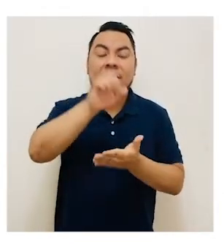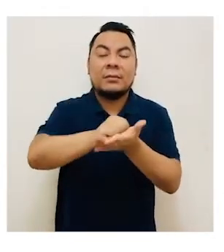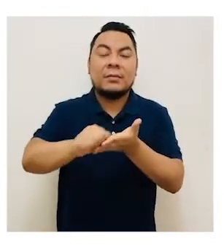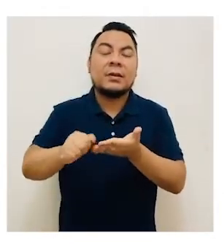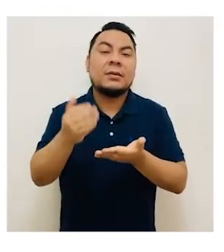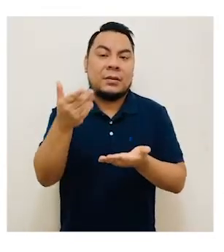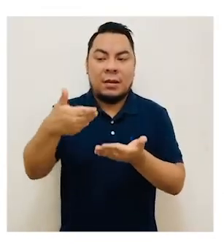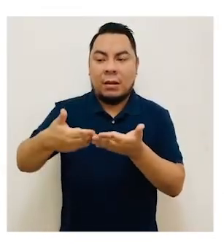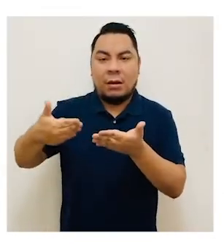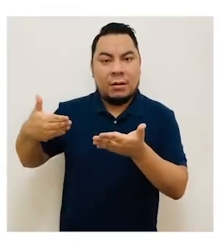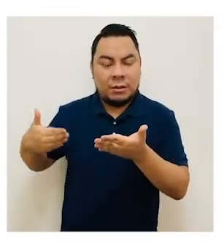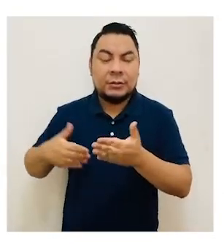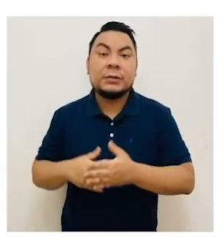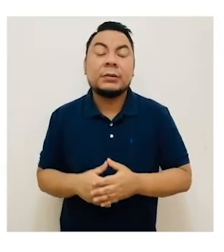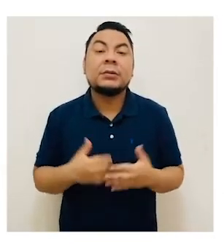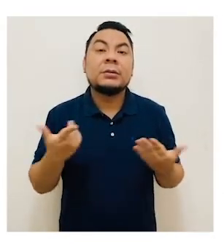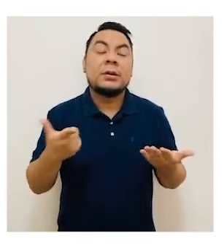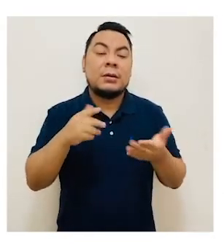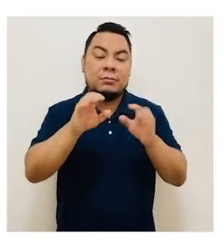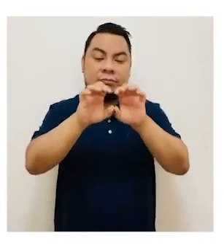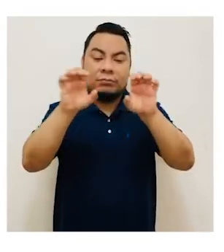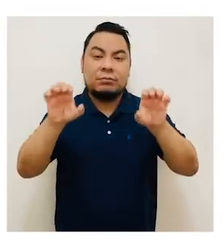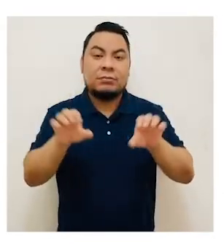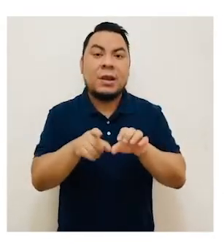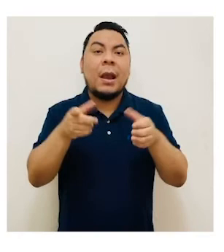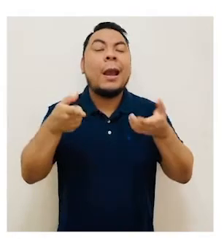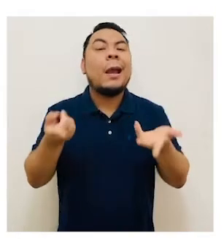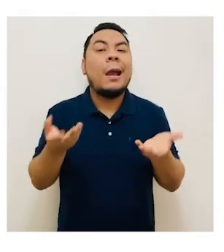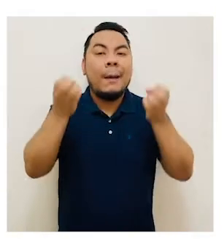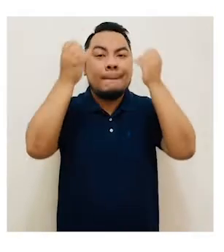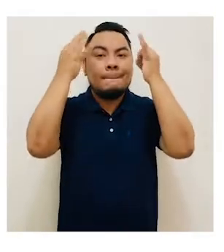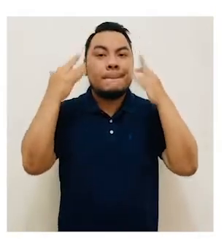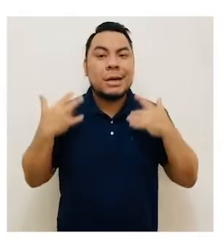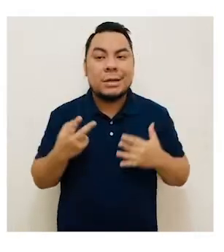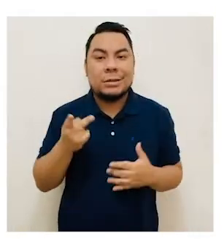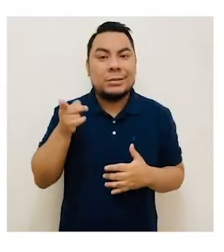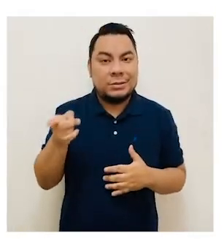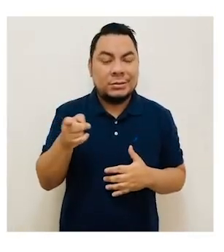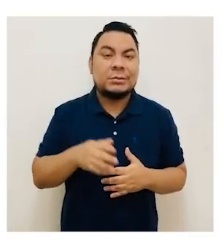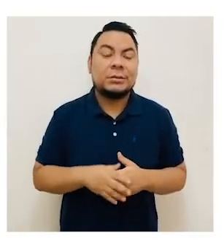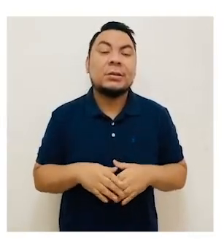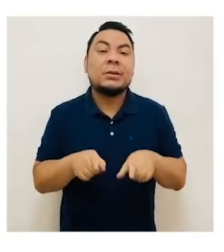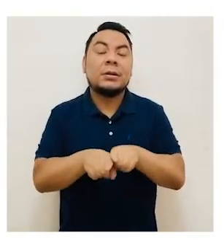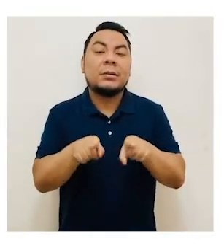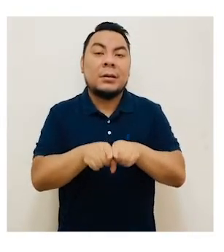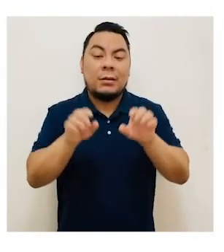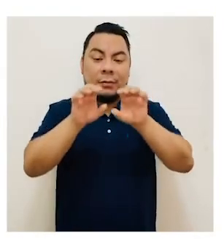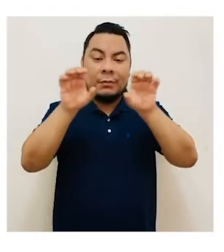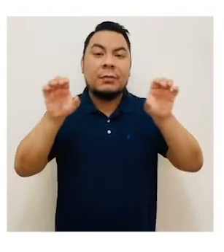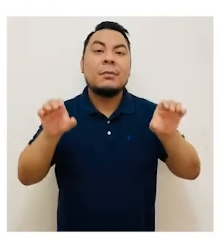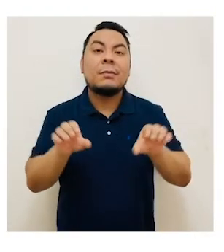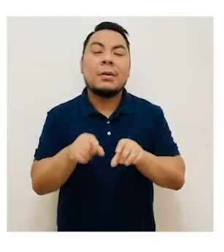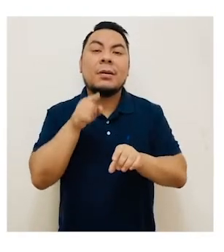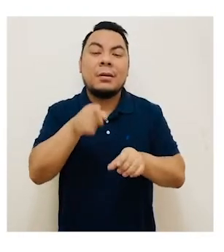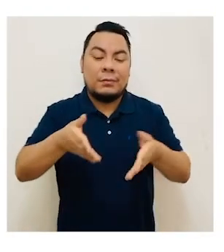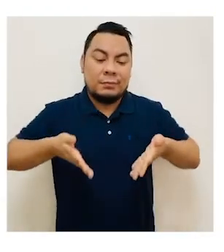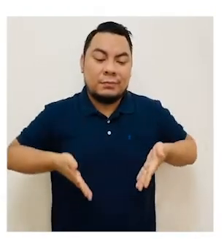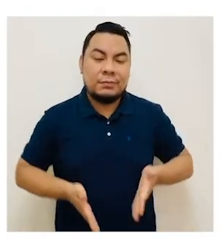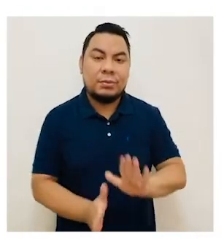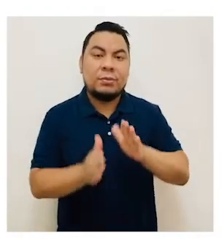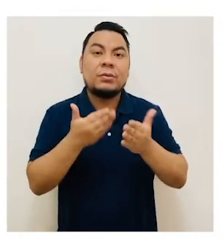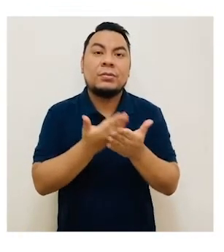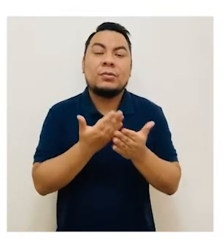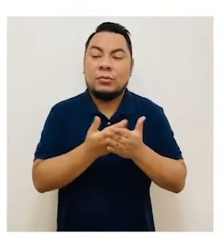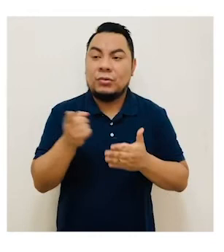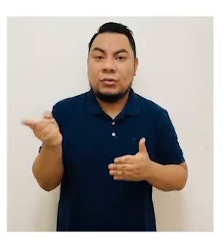causante, 3 meses de antigüedad. Partida de matrimonio, 3 meses de antigüedad. Partidas de nacimiento